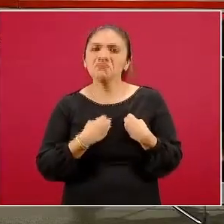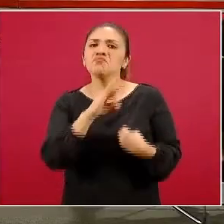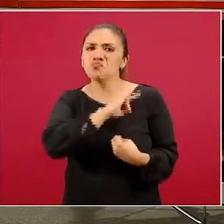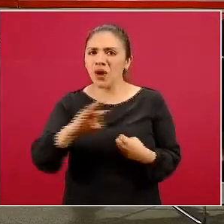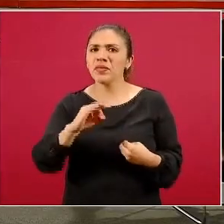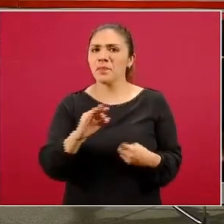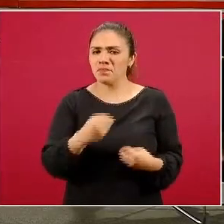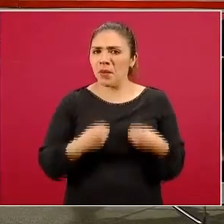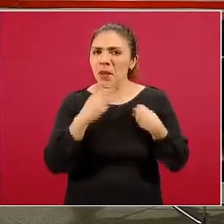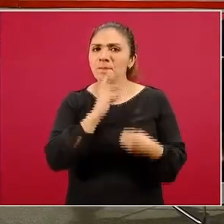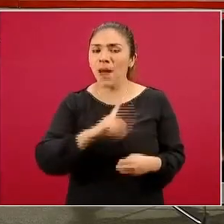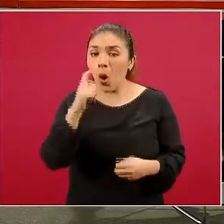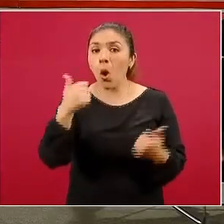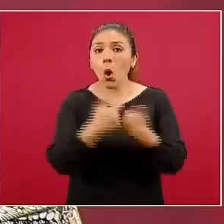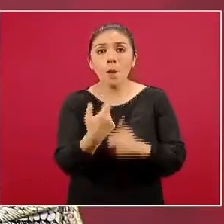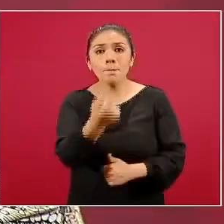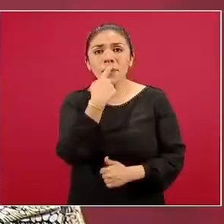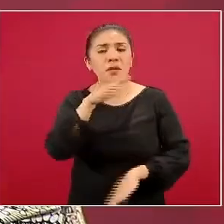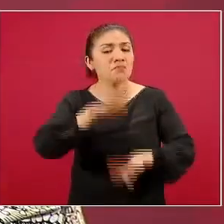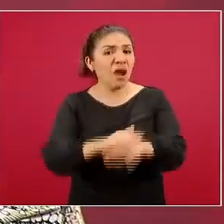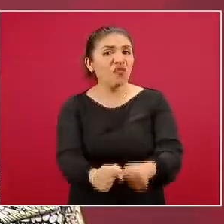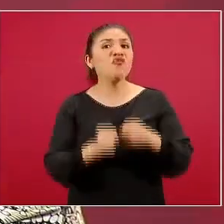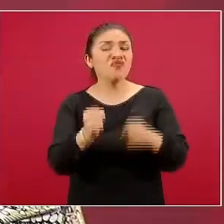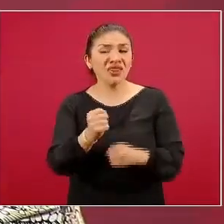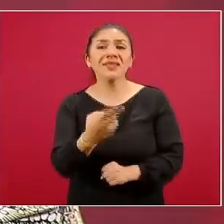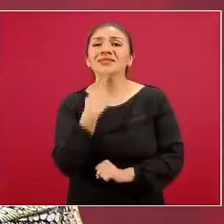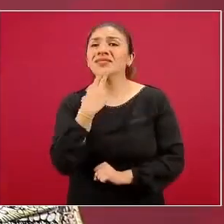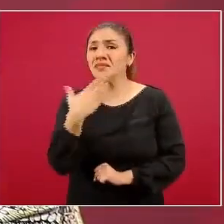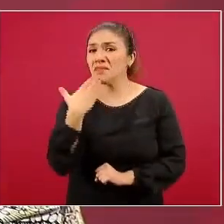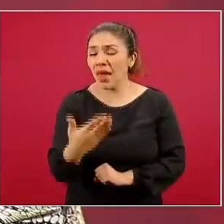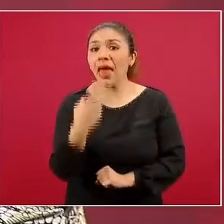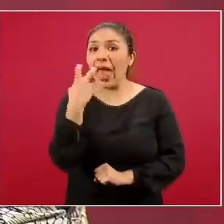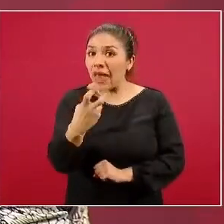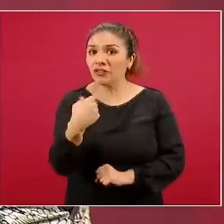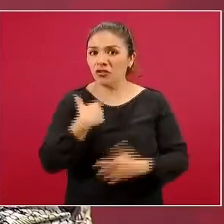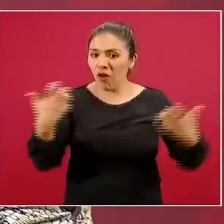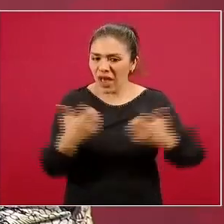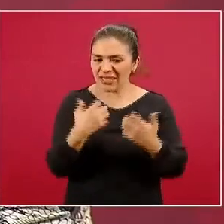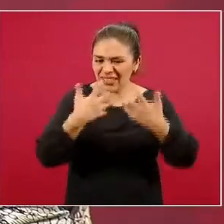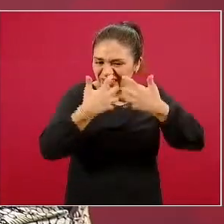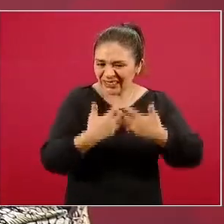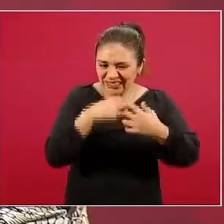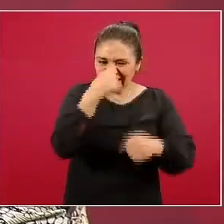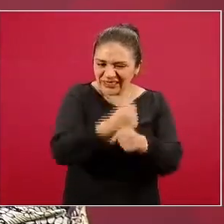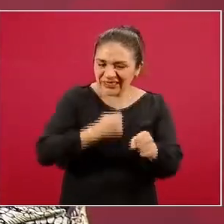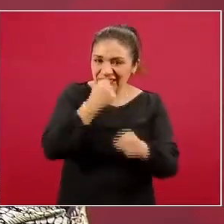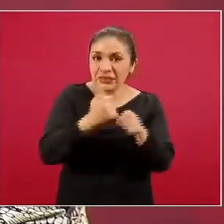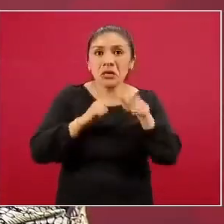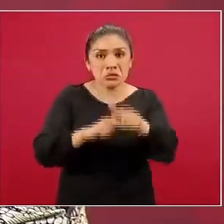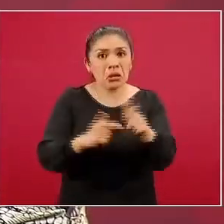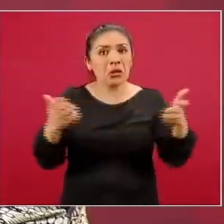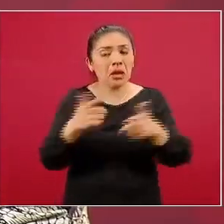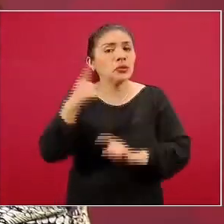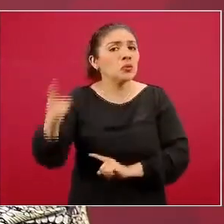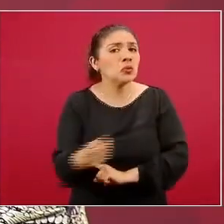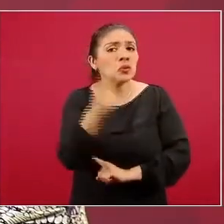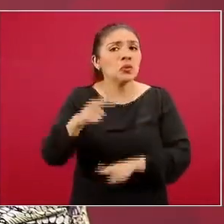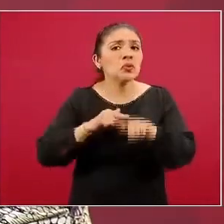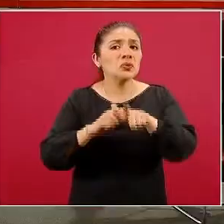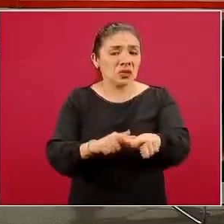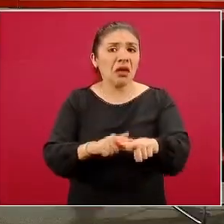y son medicamentos potentes y efectivos. Entonces, esta es una estrategia que se ha seguido y que se continúa